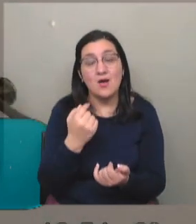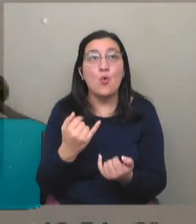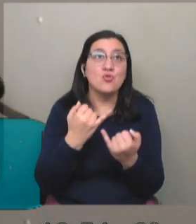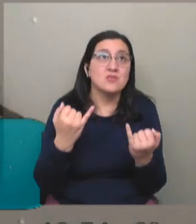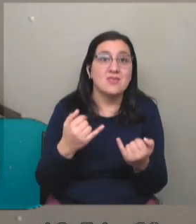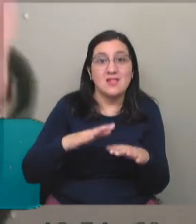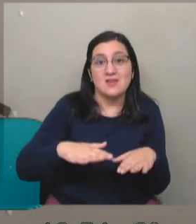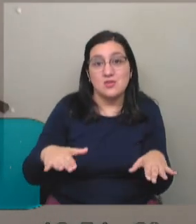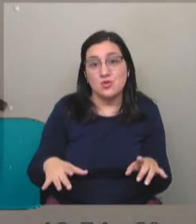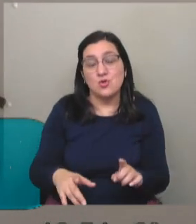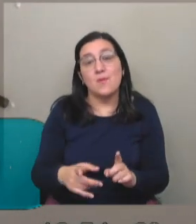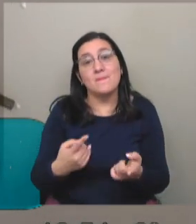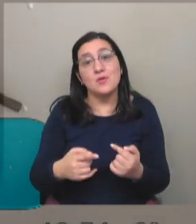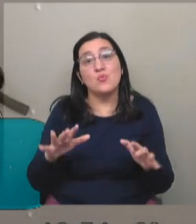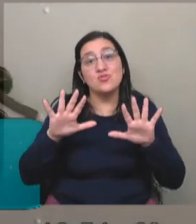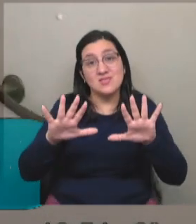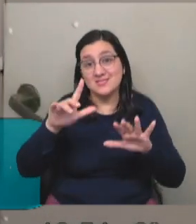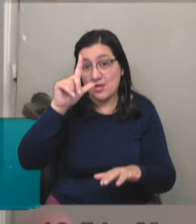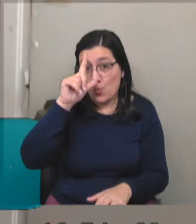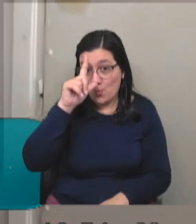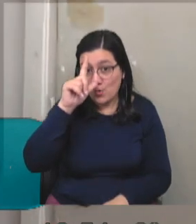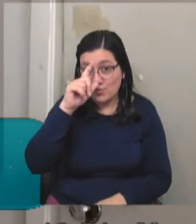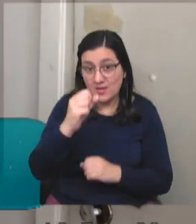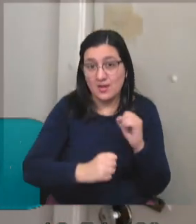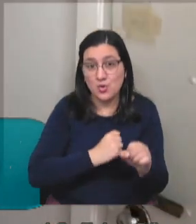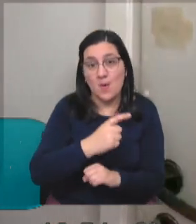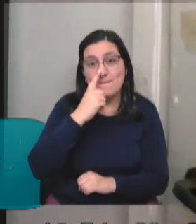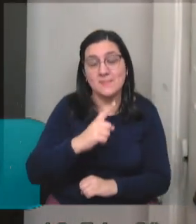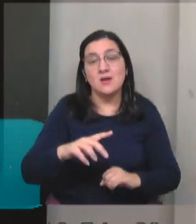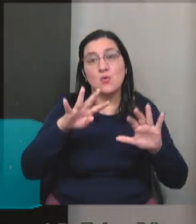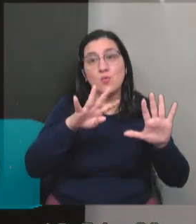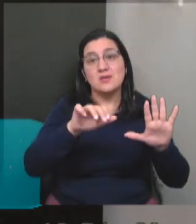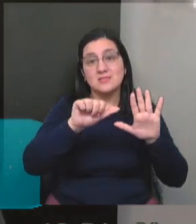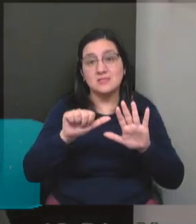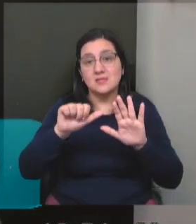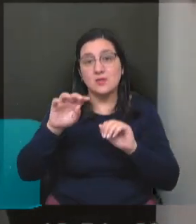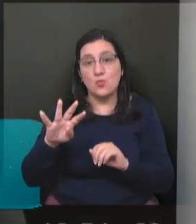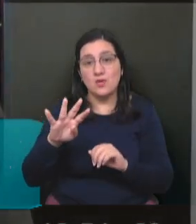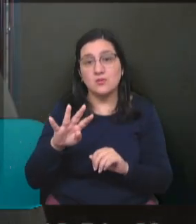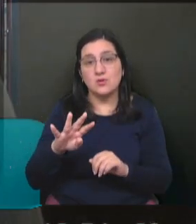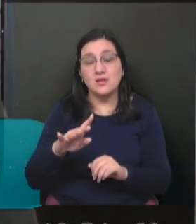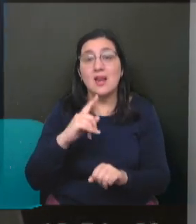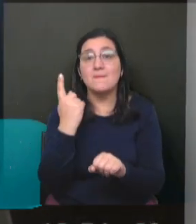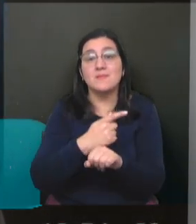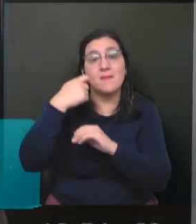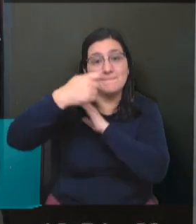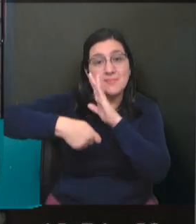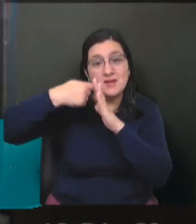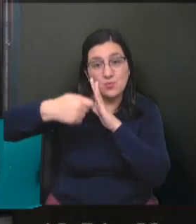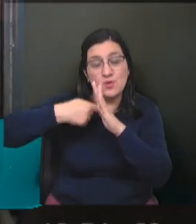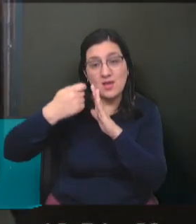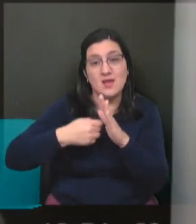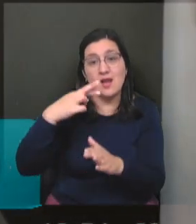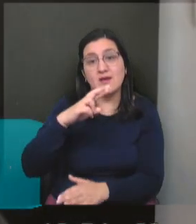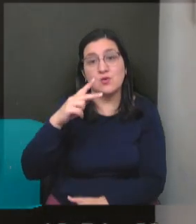un día oficial de los bitles pero un 10 de julio el 64 se estrenaba se pre estrenaba la primer película de Los Beatles en el Reino